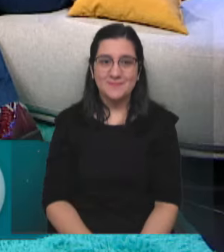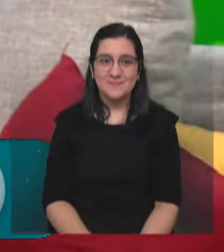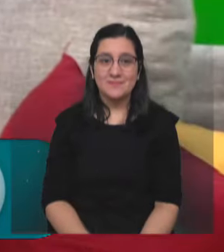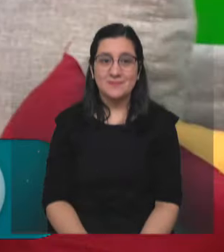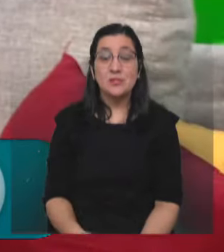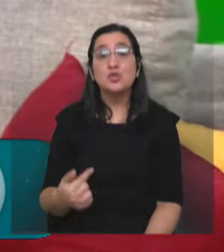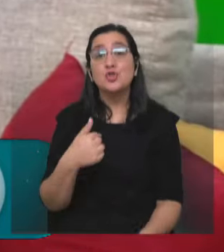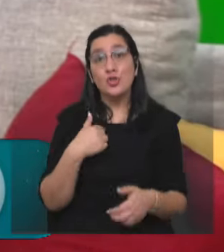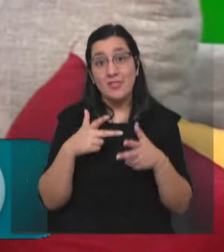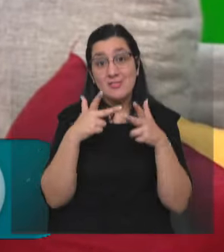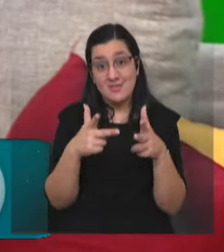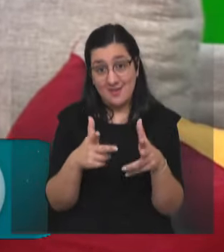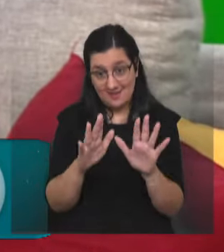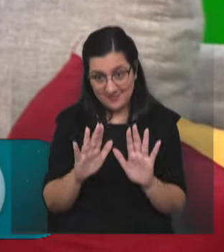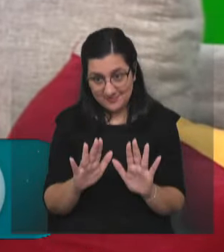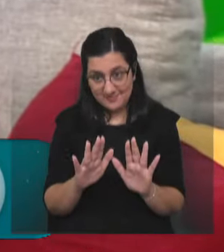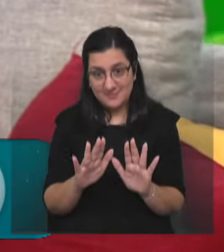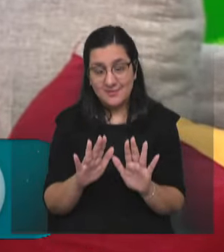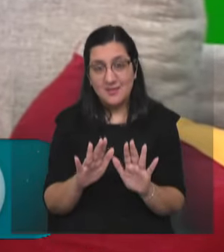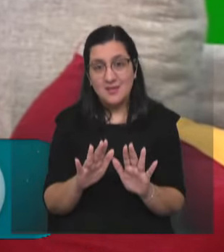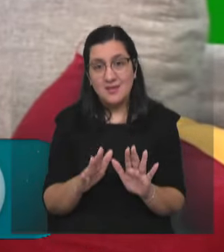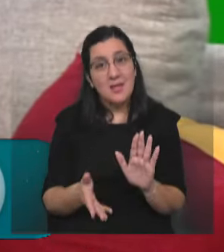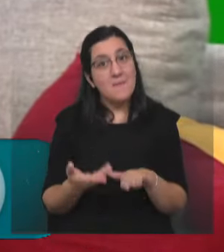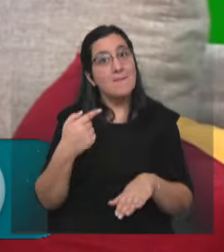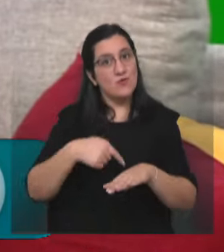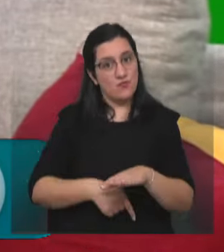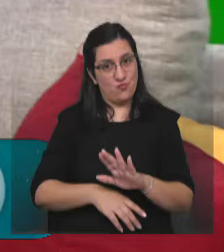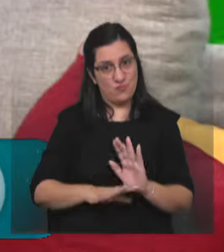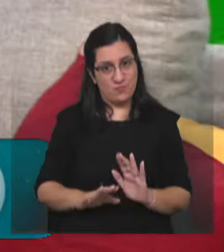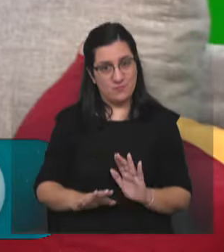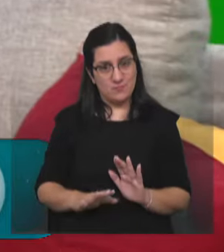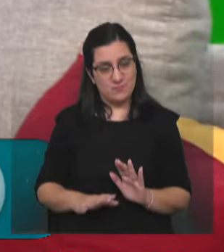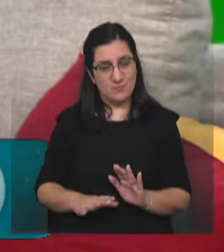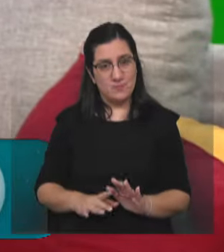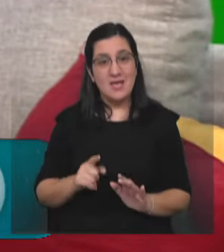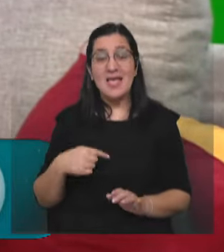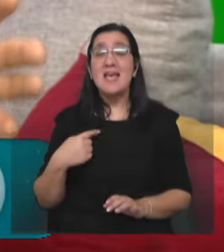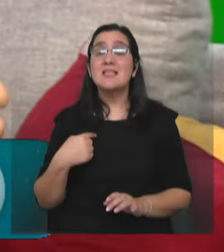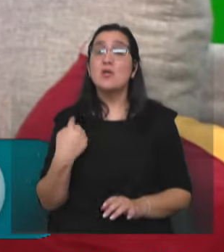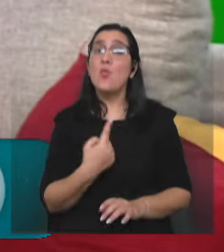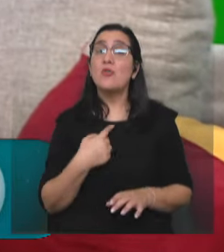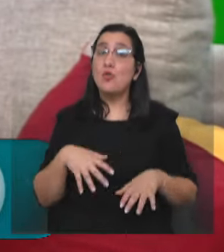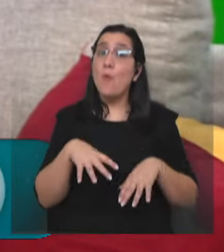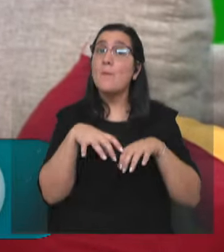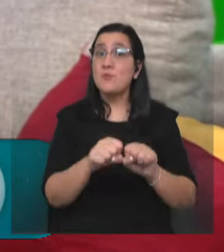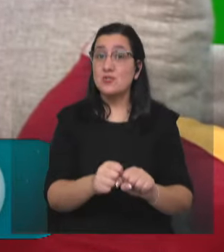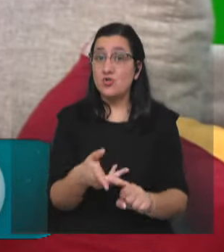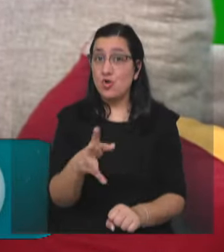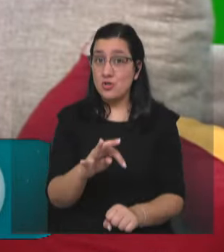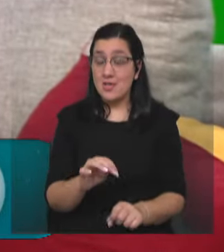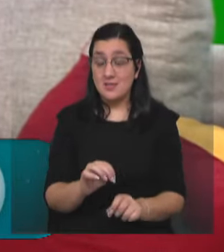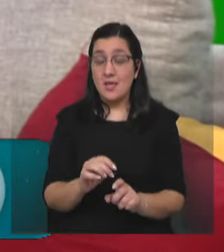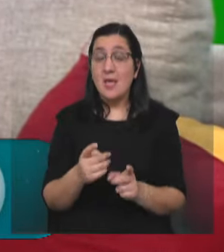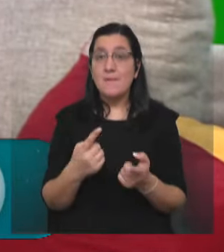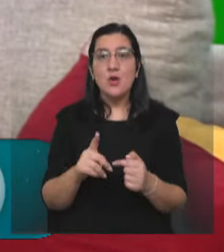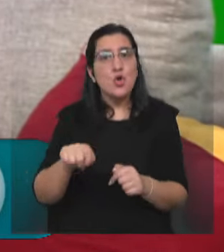que... Yo te diría que es bastante más profundo, ¿no? Digo, ese es el compromiso diario, pero hay un compromiso mucho